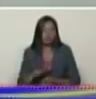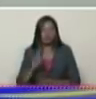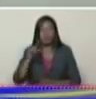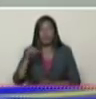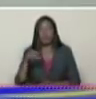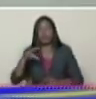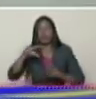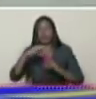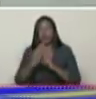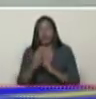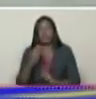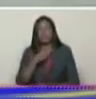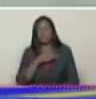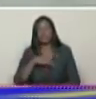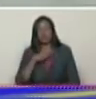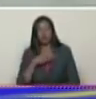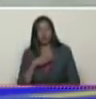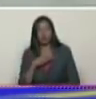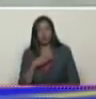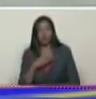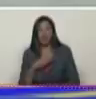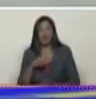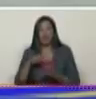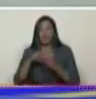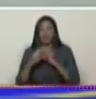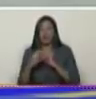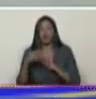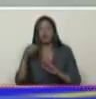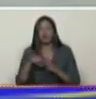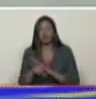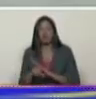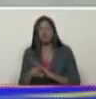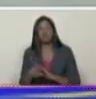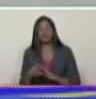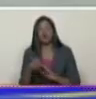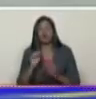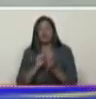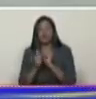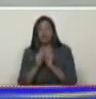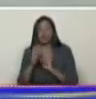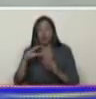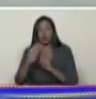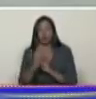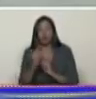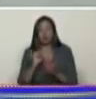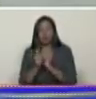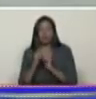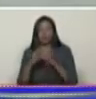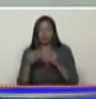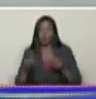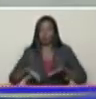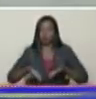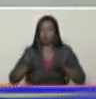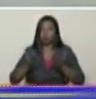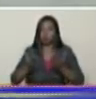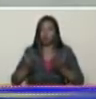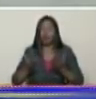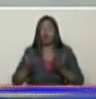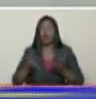Corazón Adentro, y está la misión Barrio Adentro Deportivo, Cultura y Deporte. Todos vamos a ir